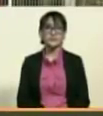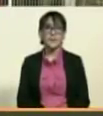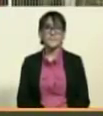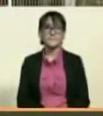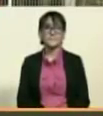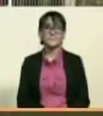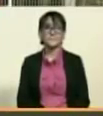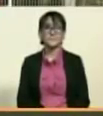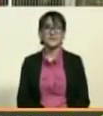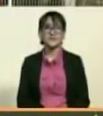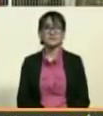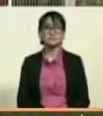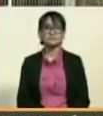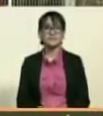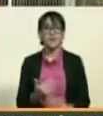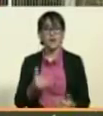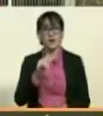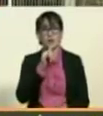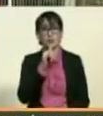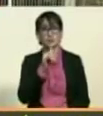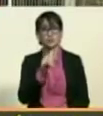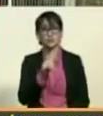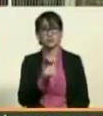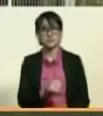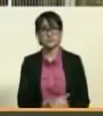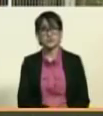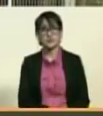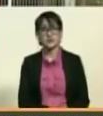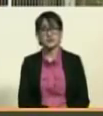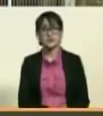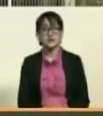acompáñeme, gobernadora, por favor, aquí, a mi lado.